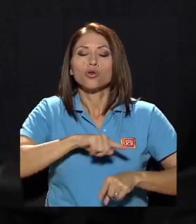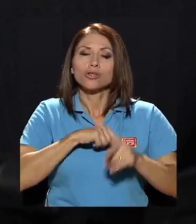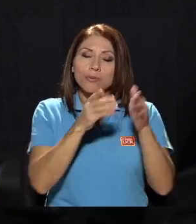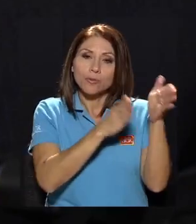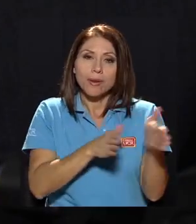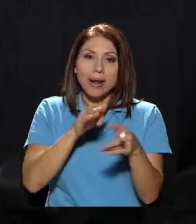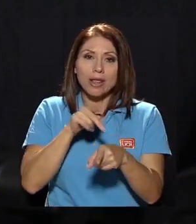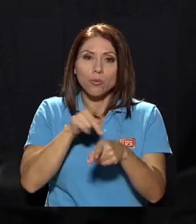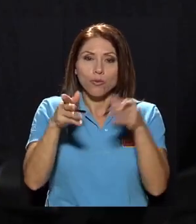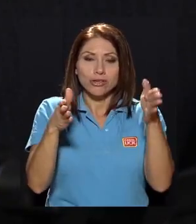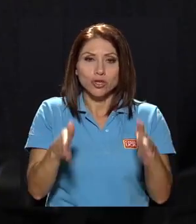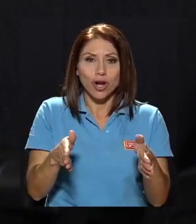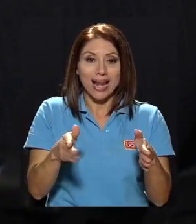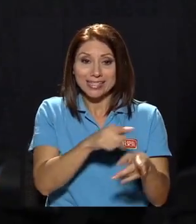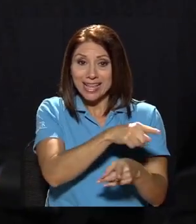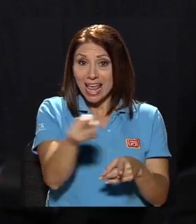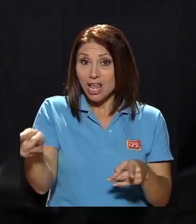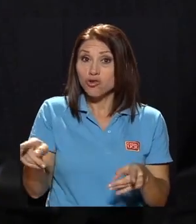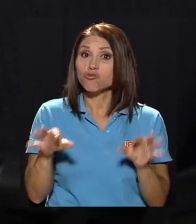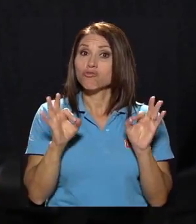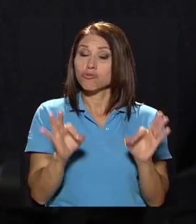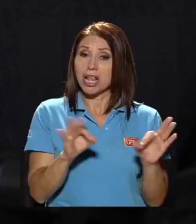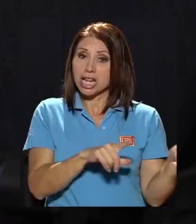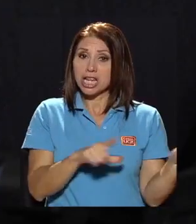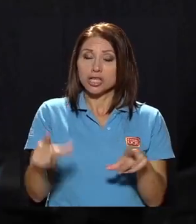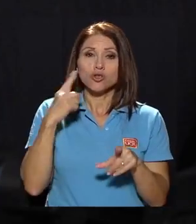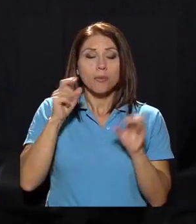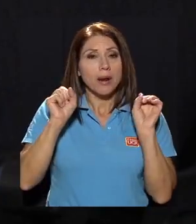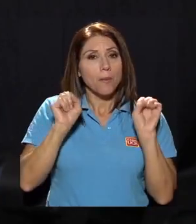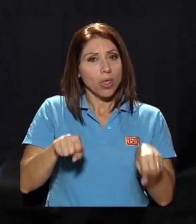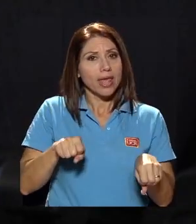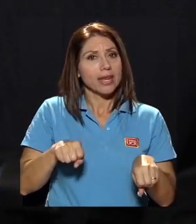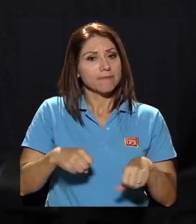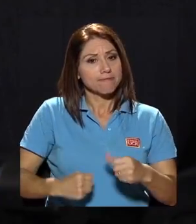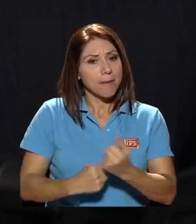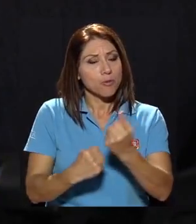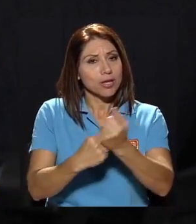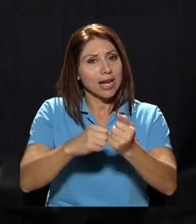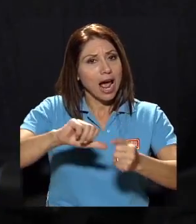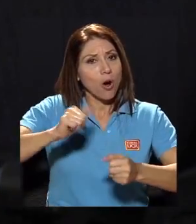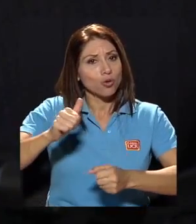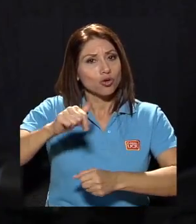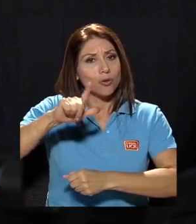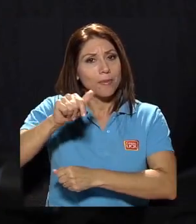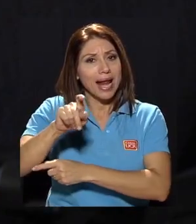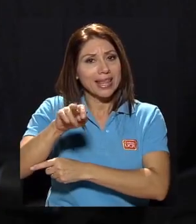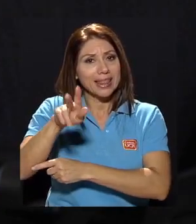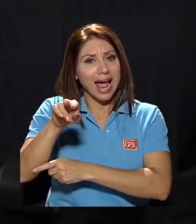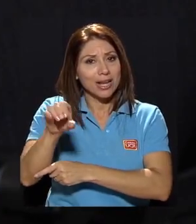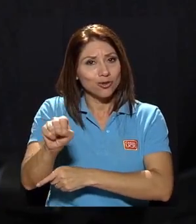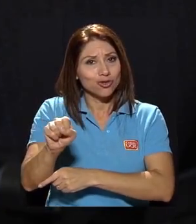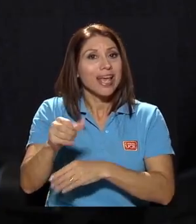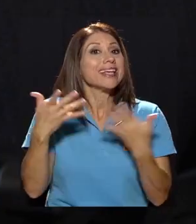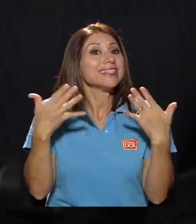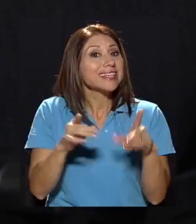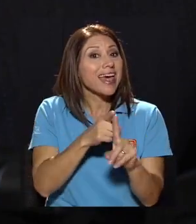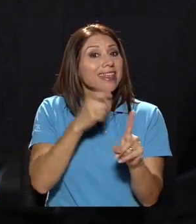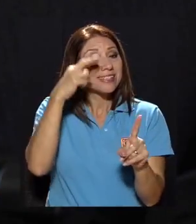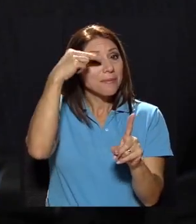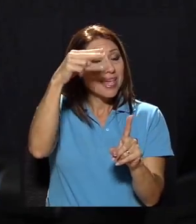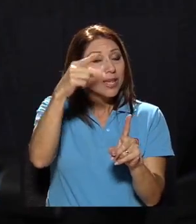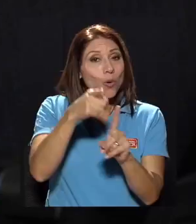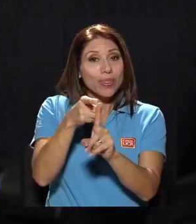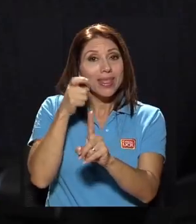para hacer aporte a otros planetarios también, que más bien ahora ya tenemos solicitud de México, solicitud de Perú, para que